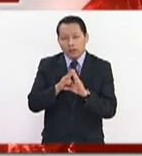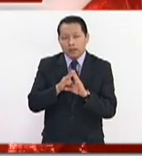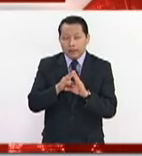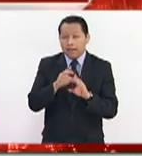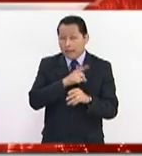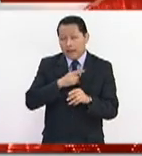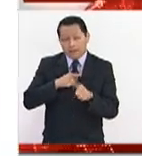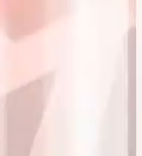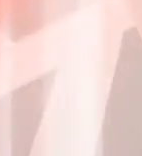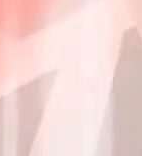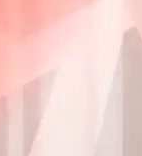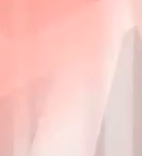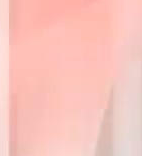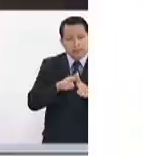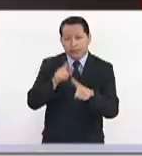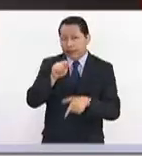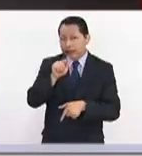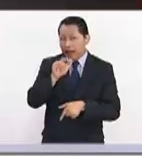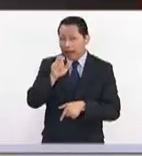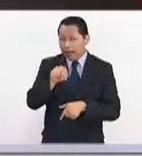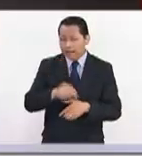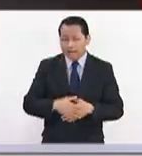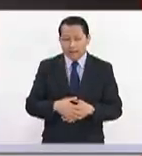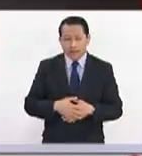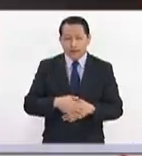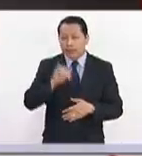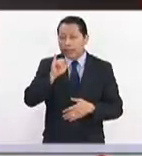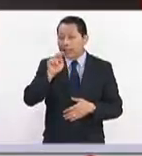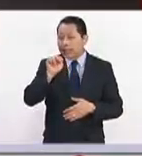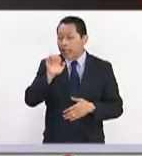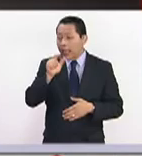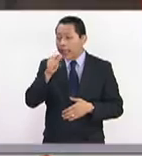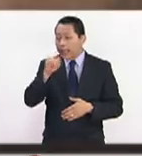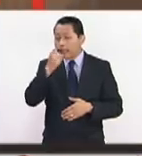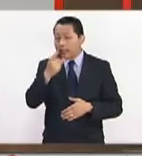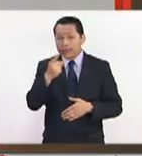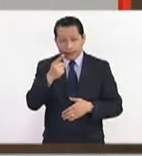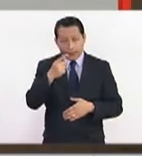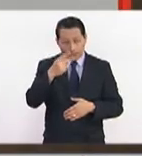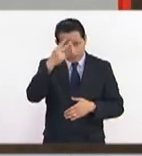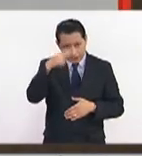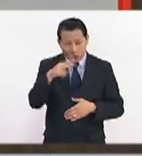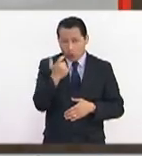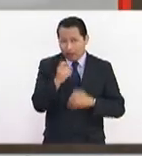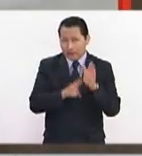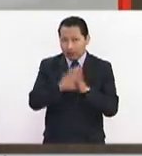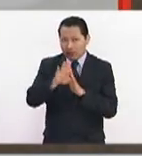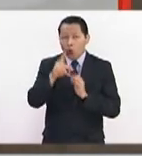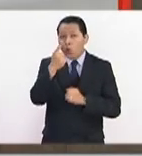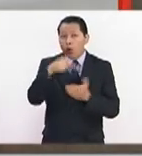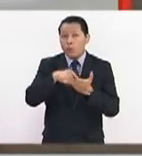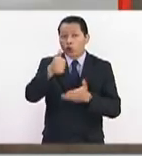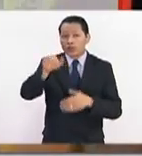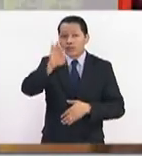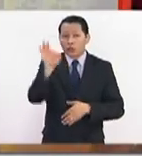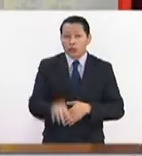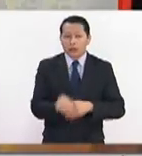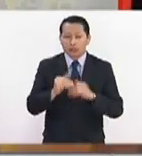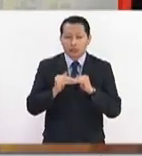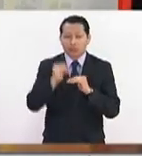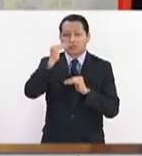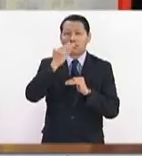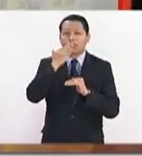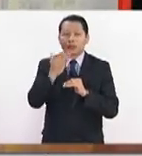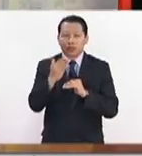el TLC. El INEGI dio a conocer que la economía del país creció 1.6% en el tercer trimestre del